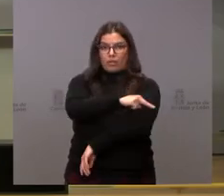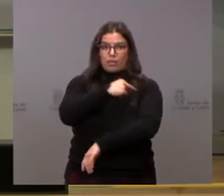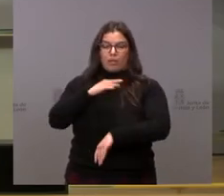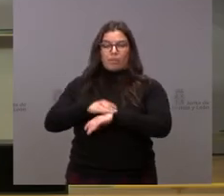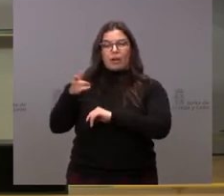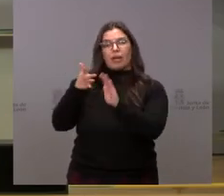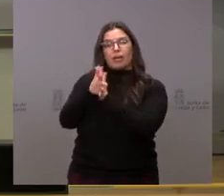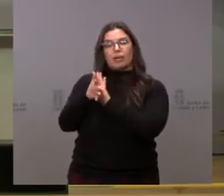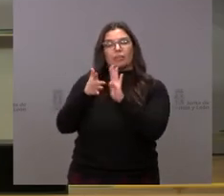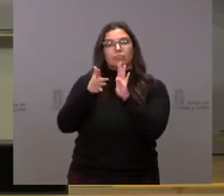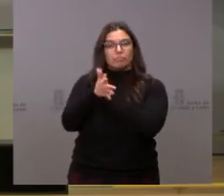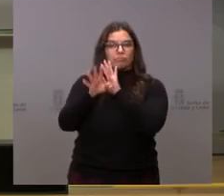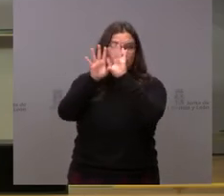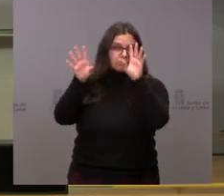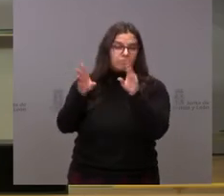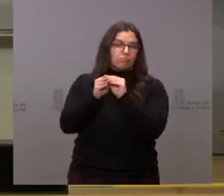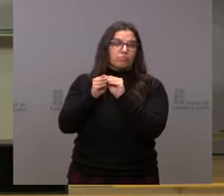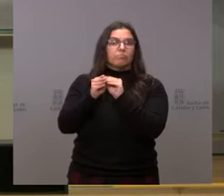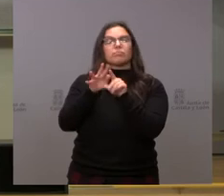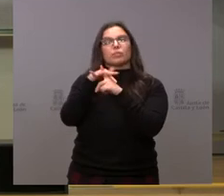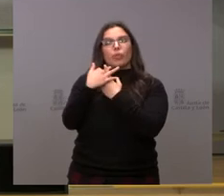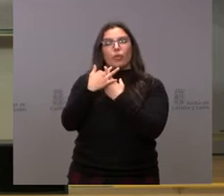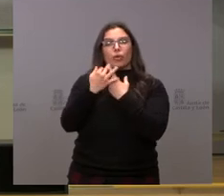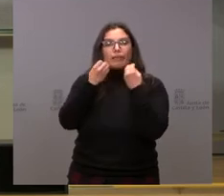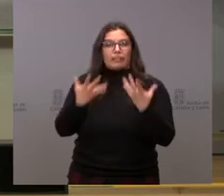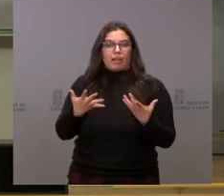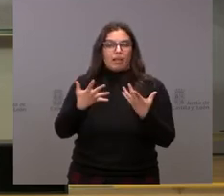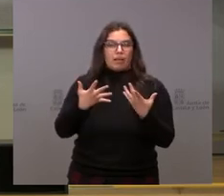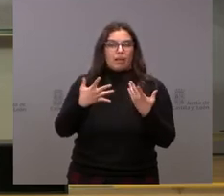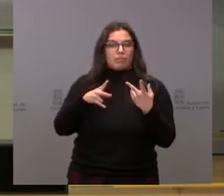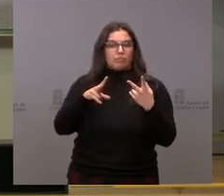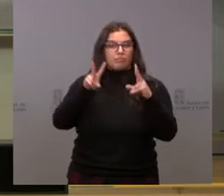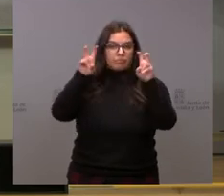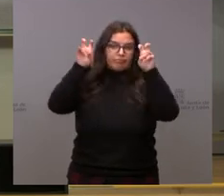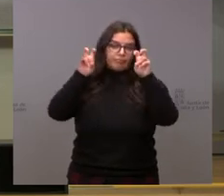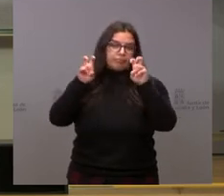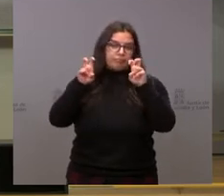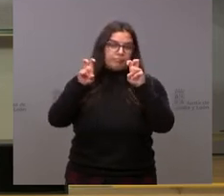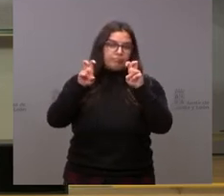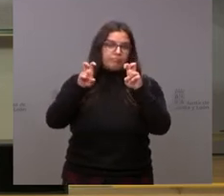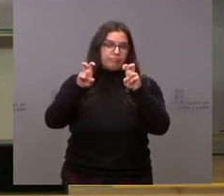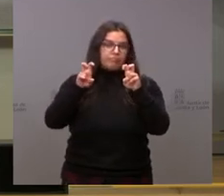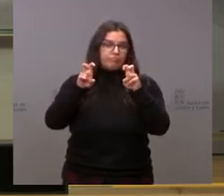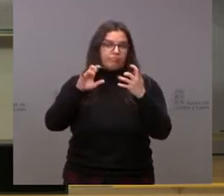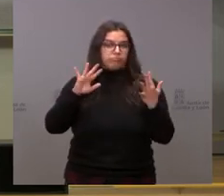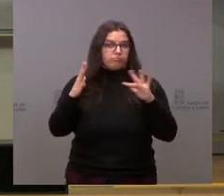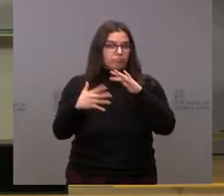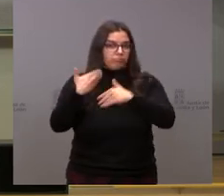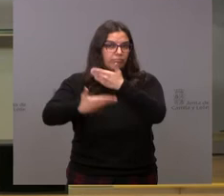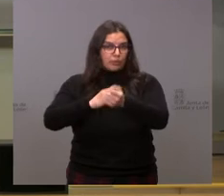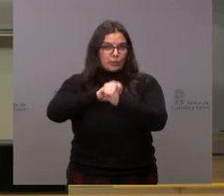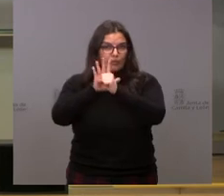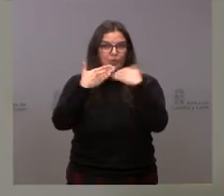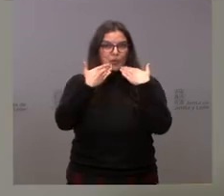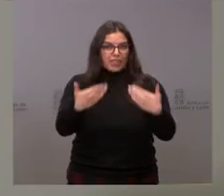nos haga situación de referencia en torno a la evolución y al momento actual de la pandemia